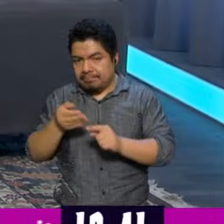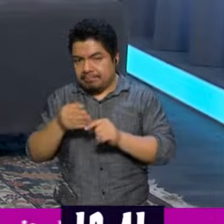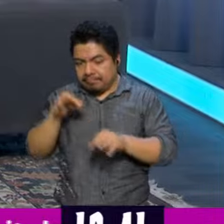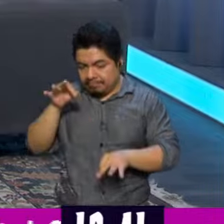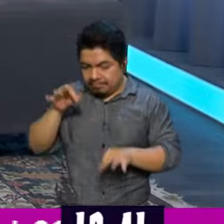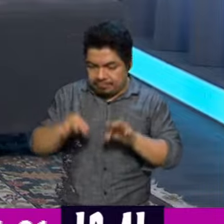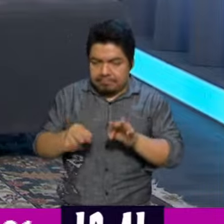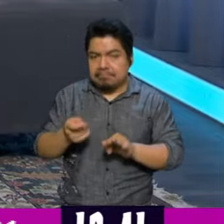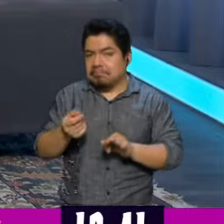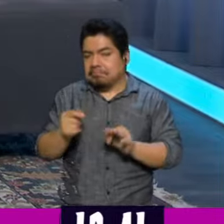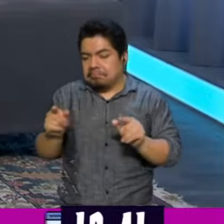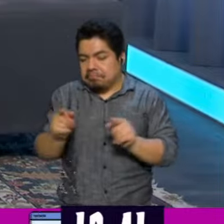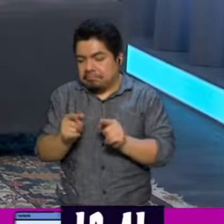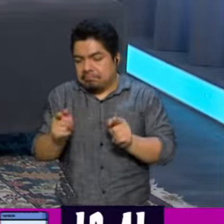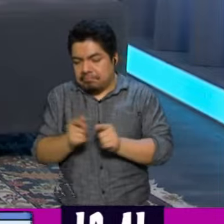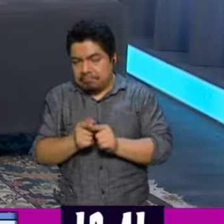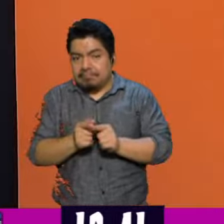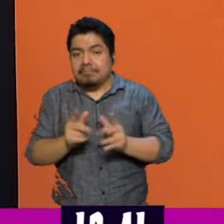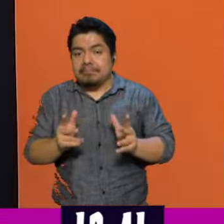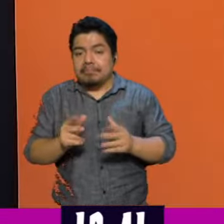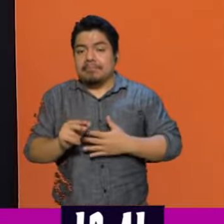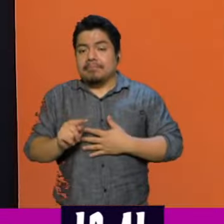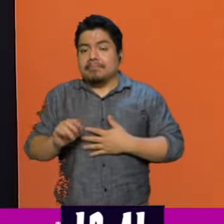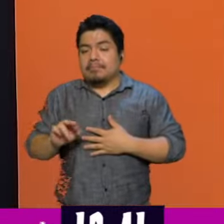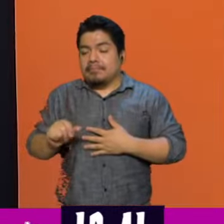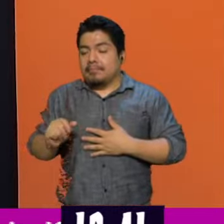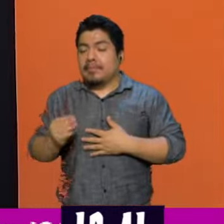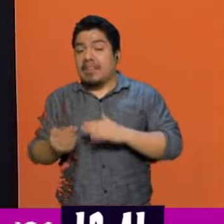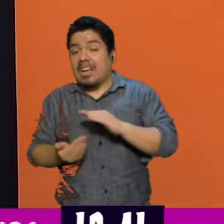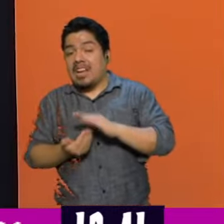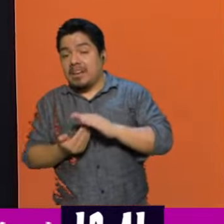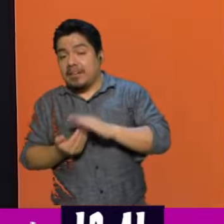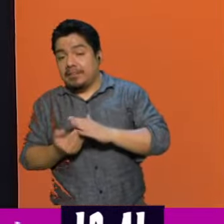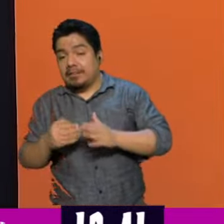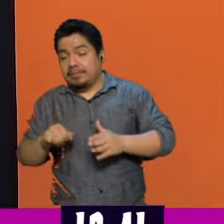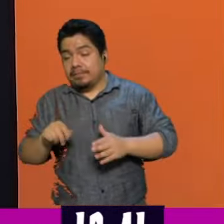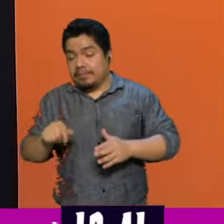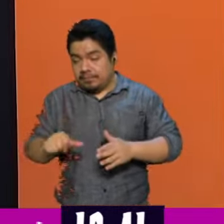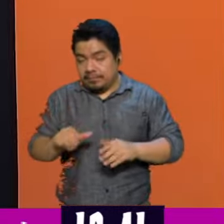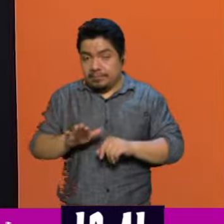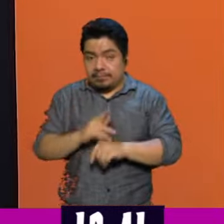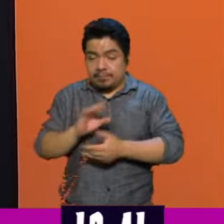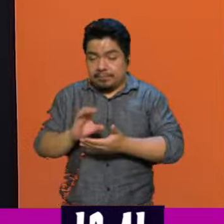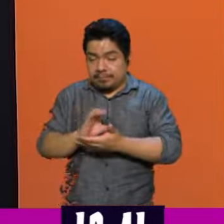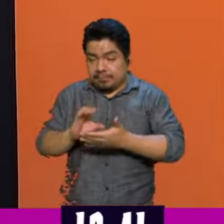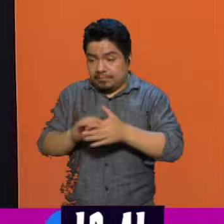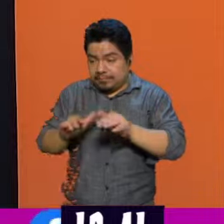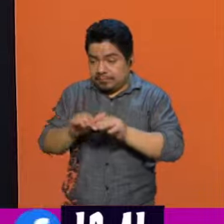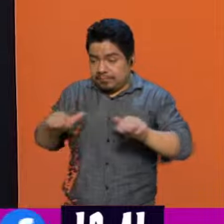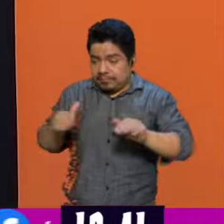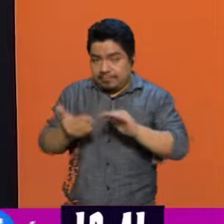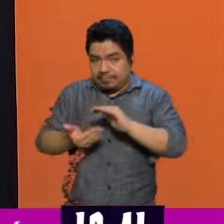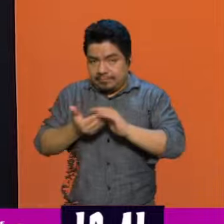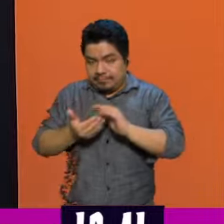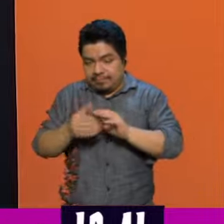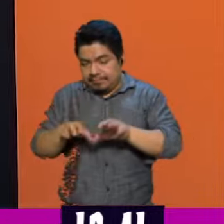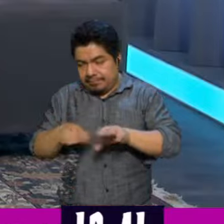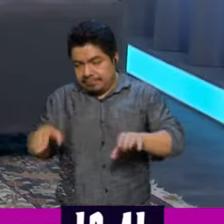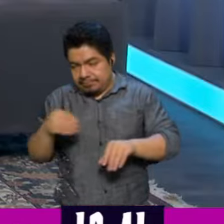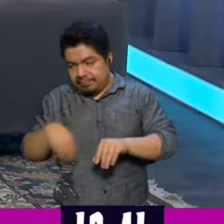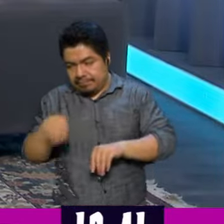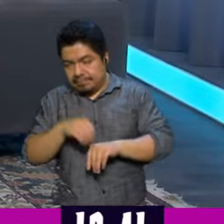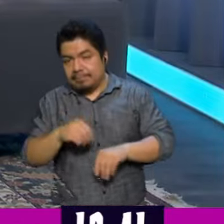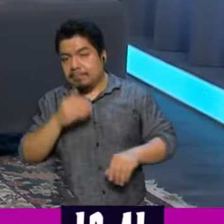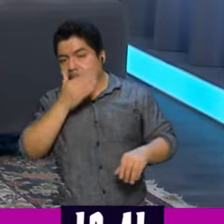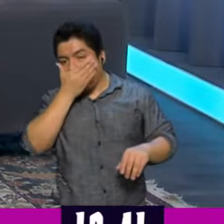son muy cortos. Y la técnica es títeres de mesa, porque toda la escenografía y todo sucede a la altura de una mesa. Oiga, es toda